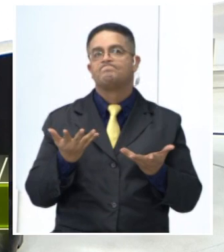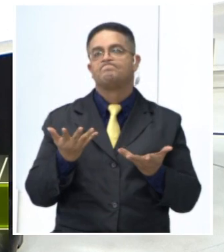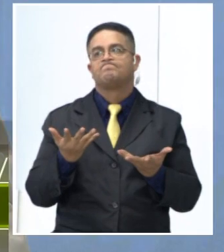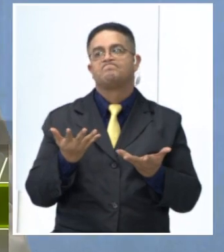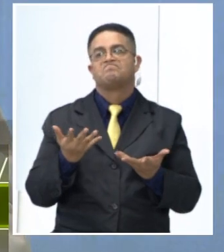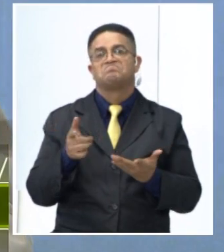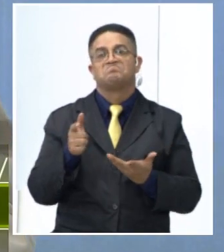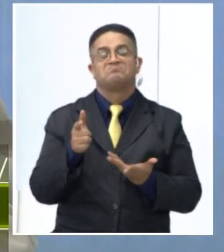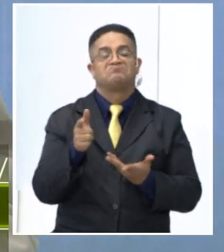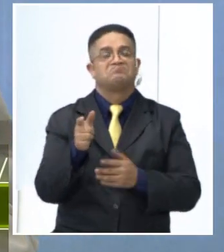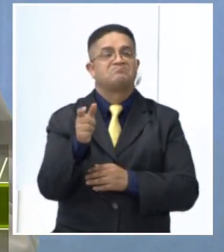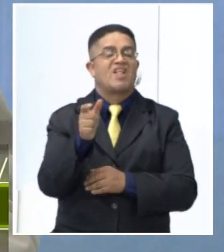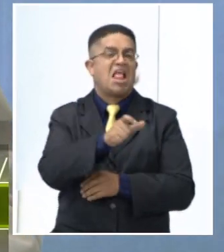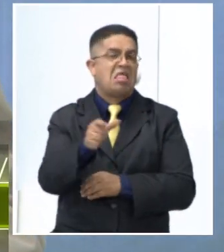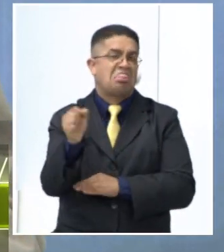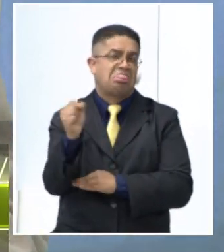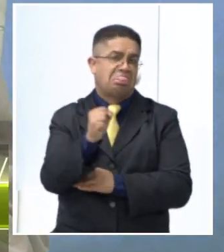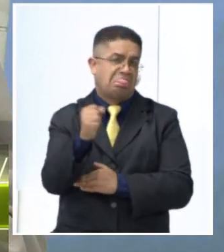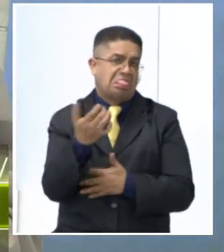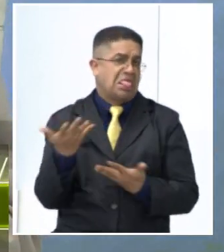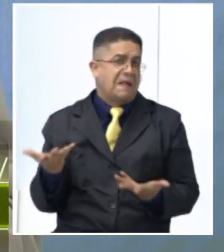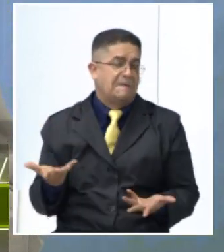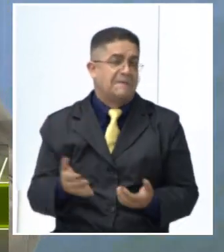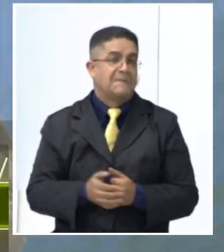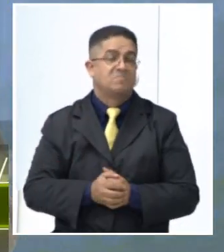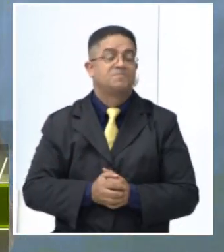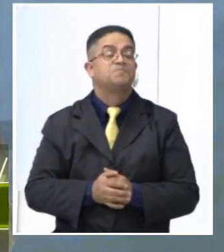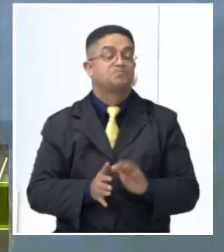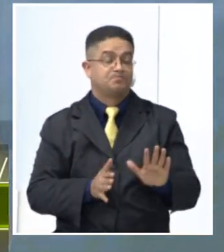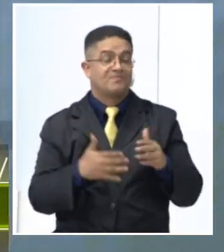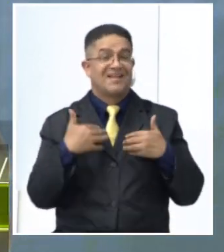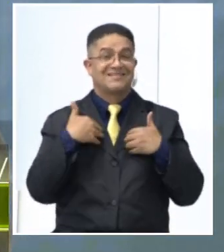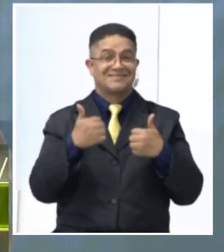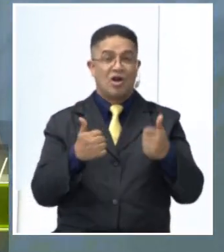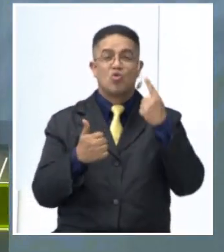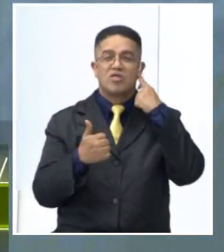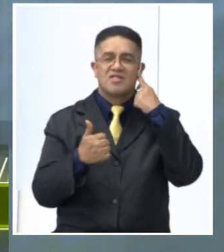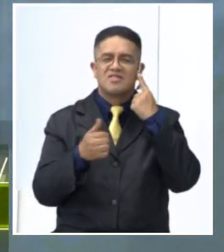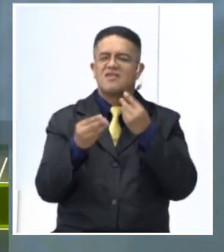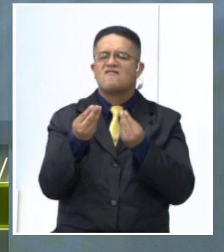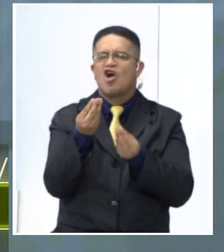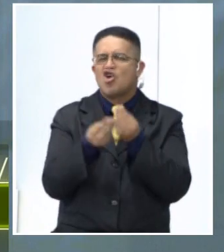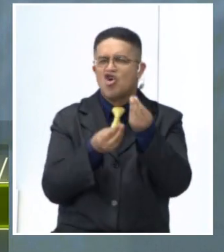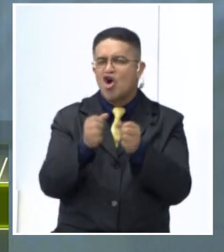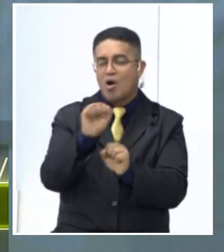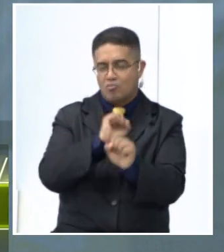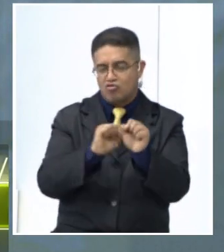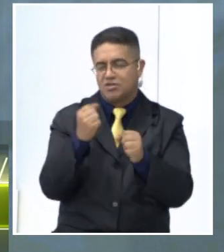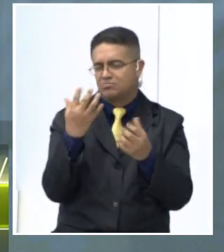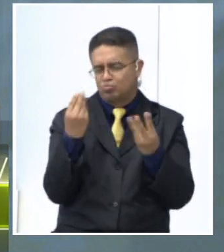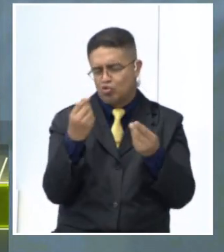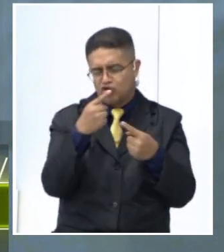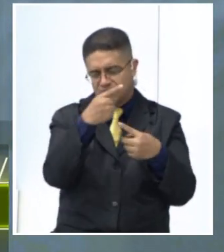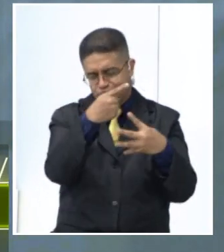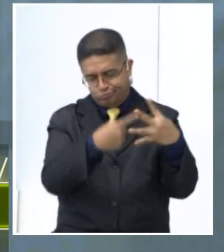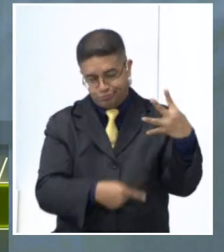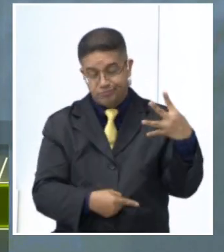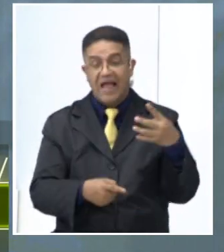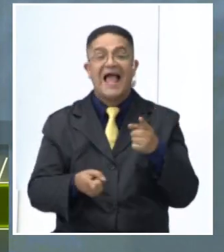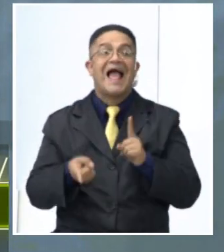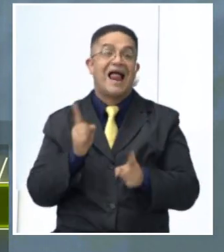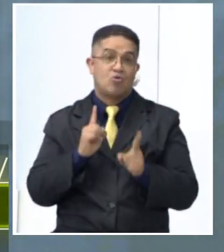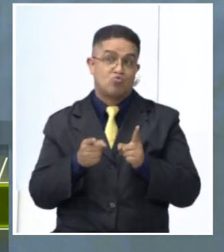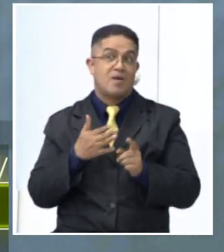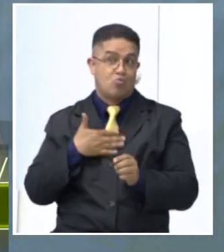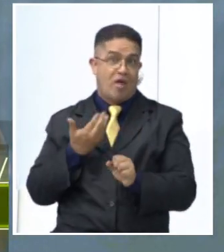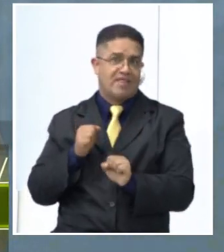fuese inevitable. Ok, la salud auditiva, ¿cómo se previene? Hay muchas patologías, algunas son prevenibles,